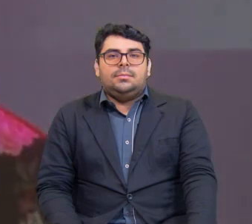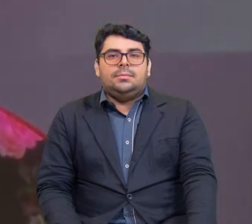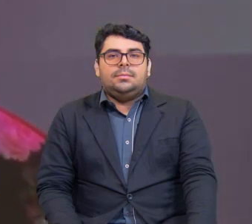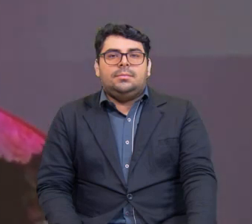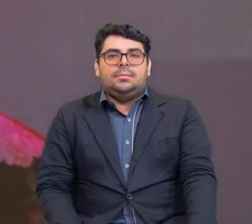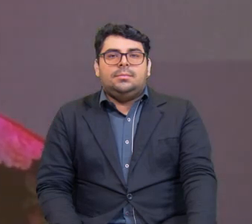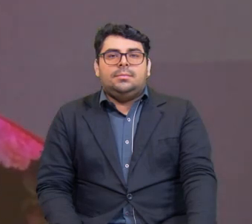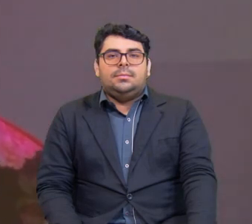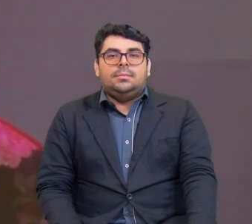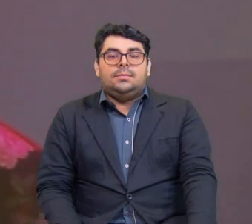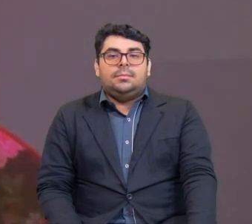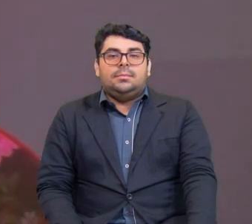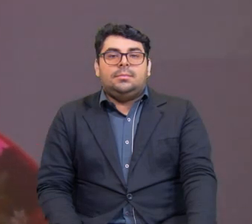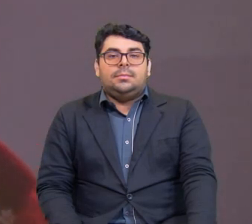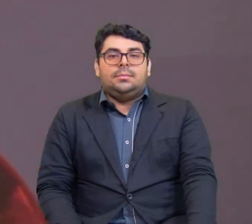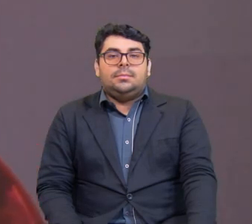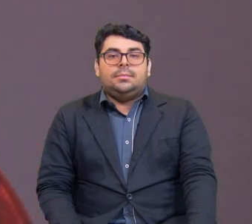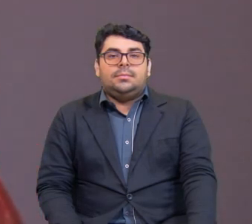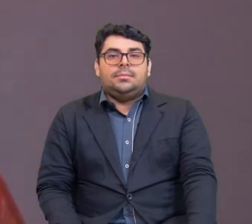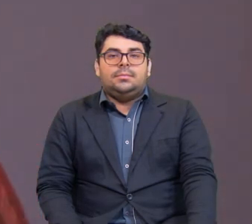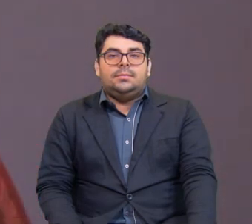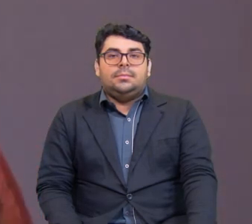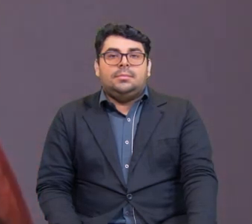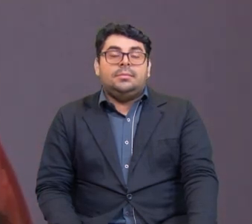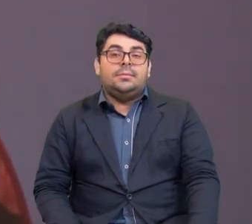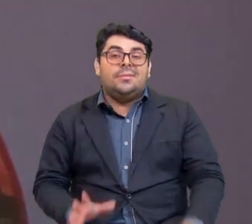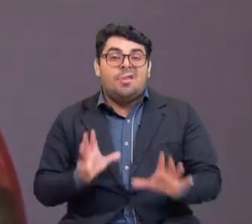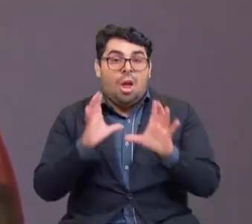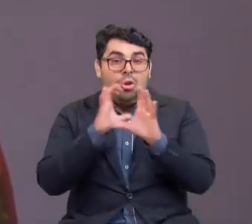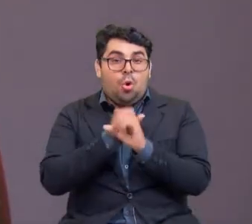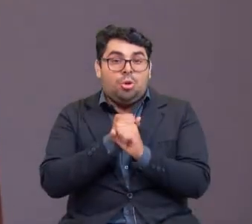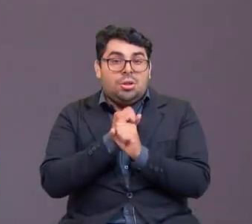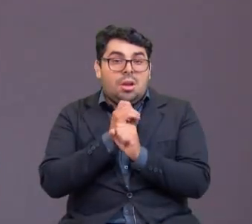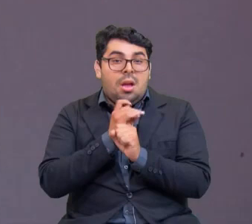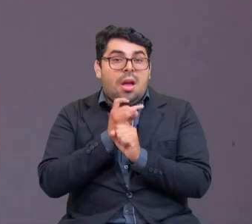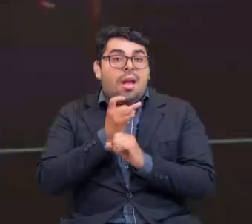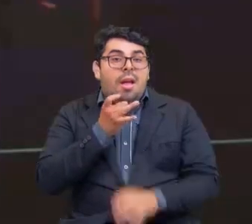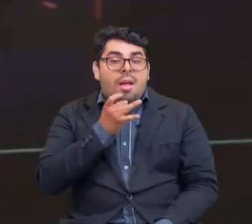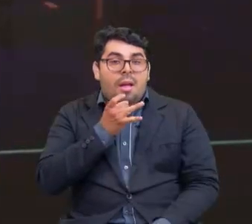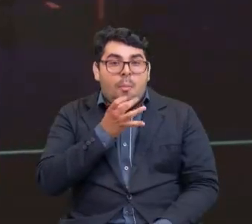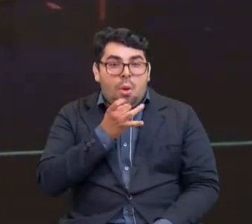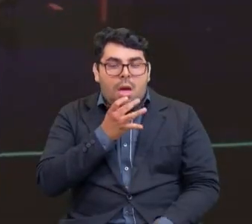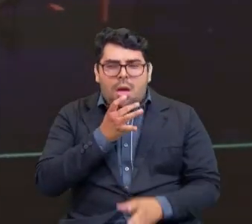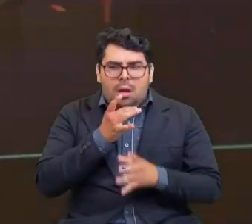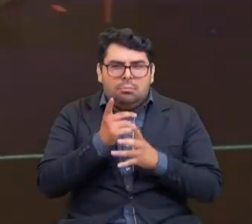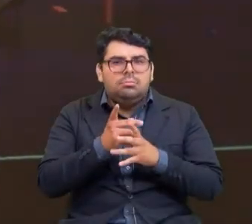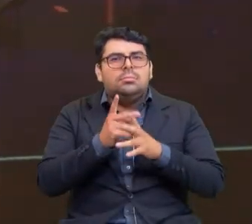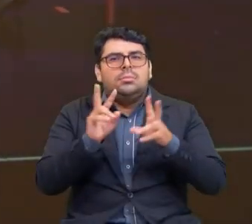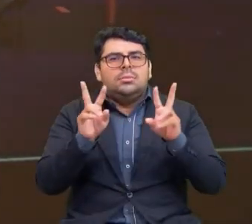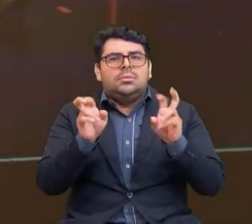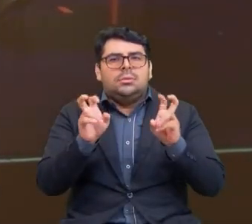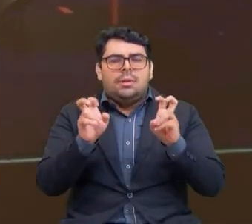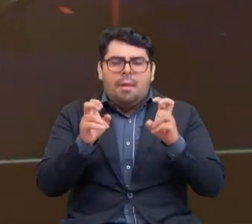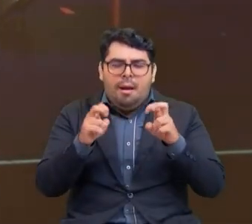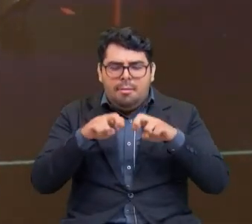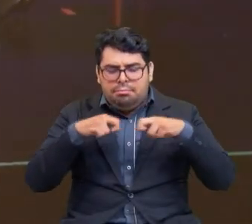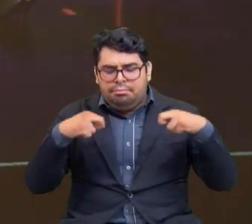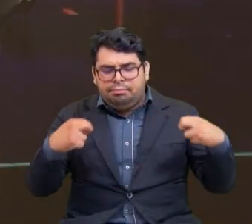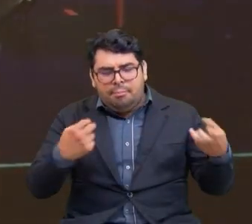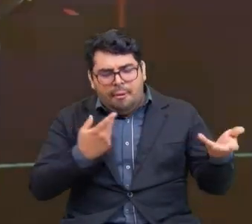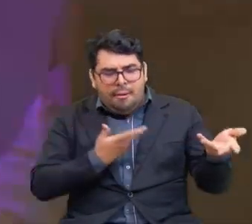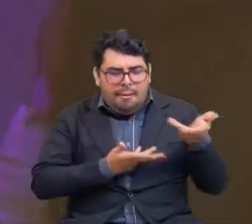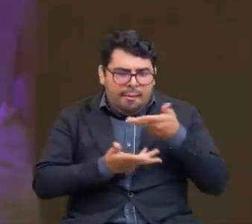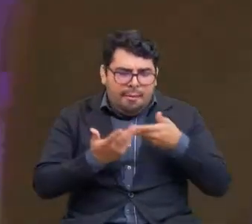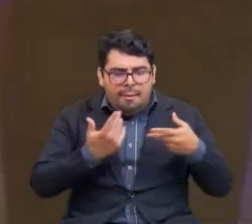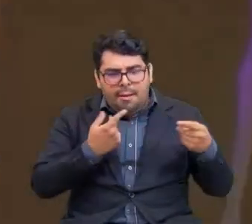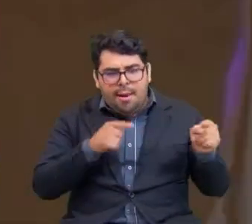La Noche Púrpura conmemoró la vida de las mujeres que partieron de este mundo a manos de un feminicida, tras un conversatorio liderado por la